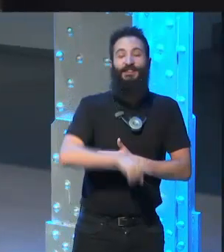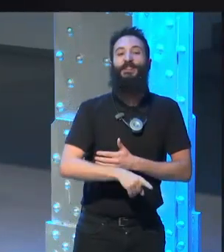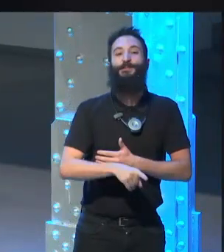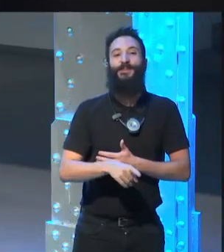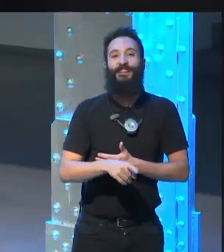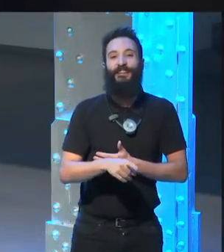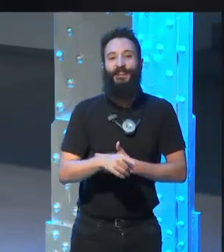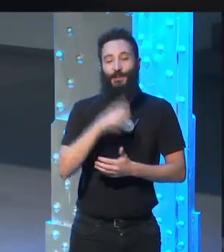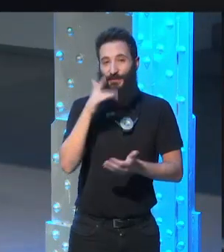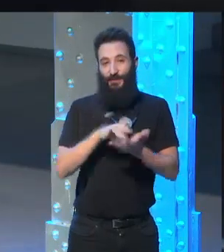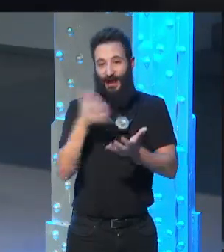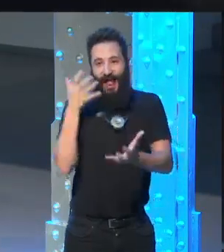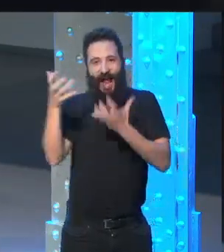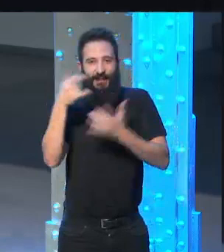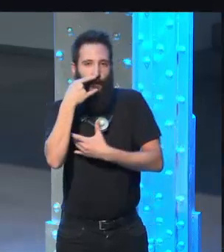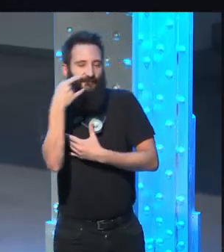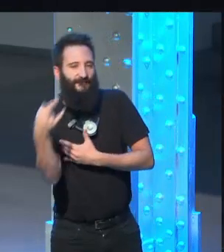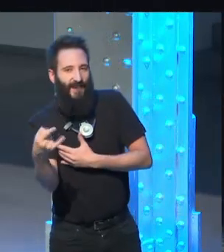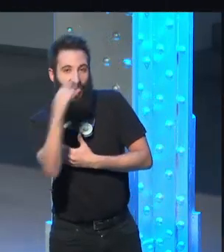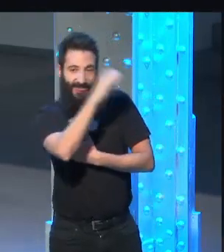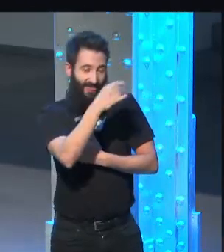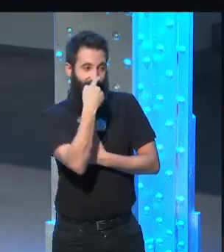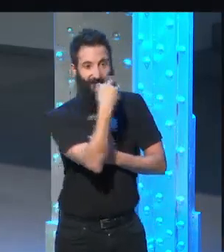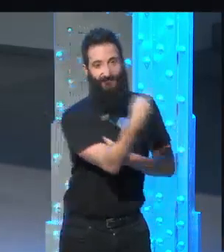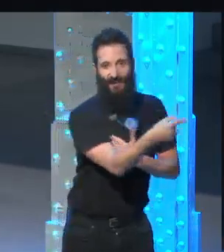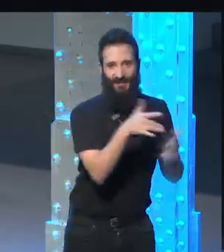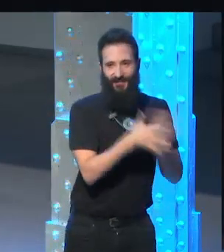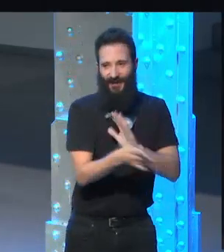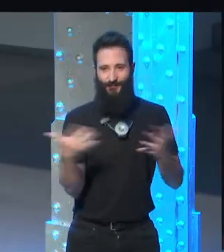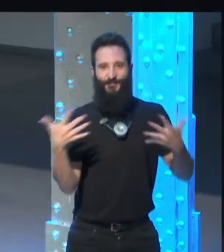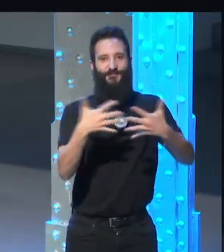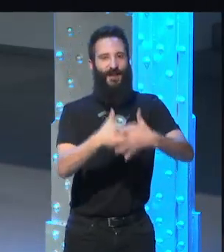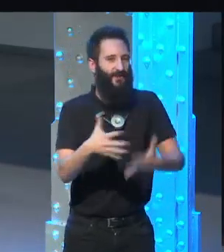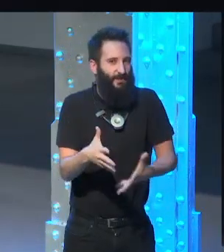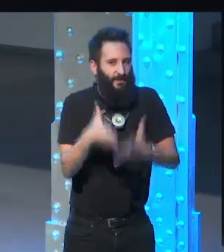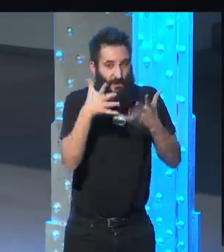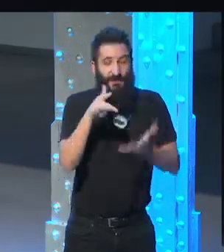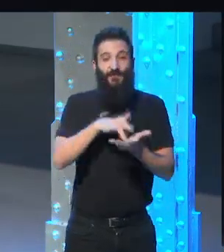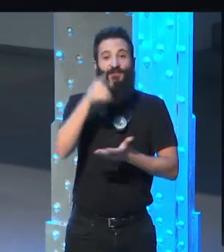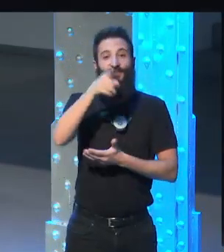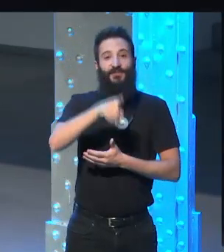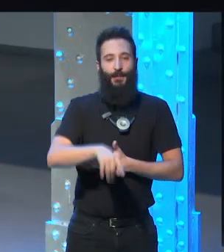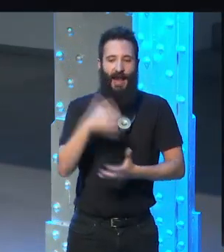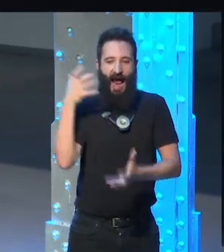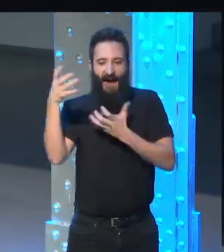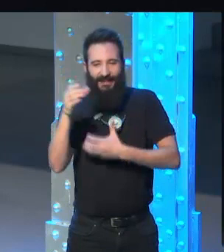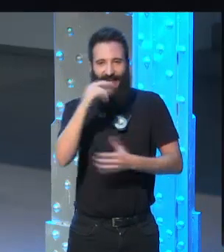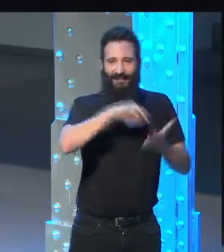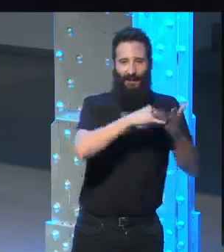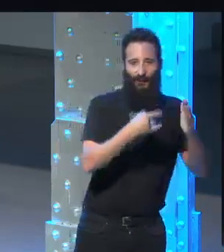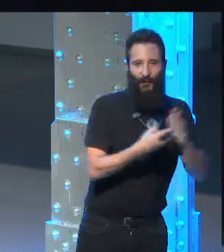tienen con el arte y la ciencia. Les encanta esa conjunción. Sobre todo, les gusta mucho arte y